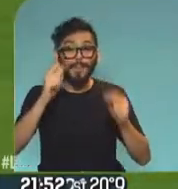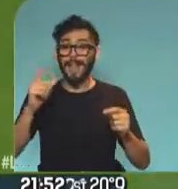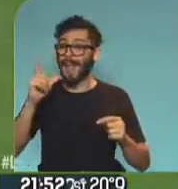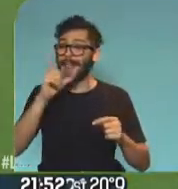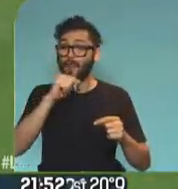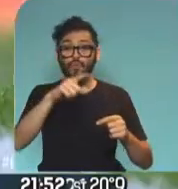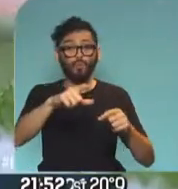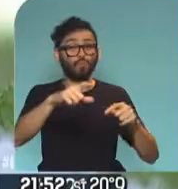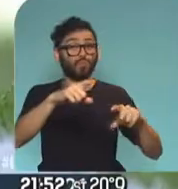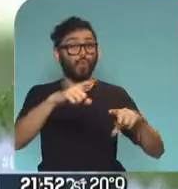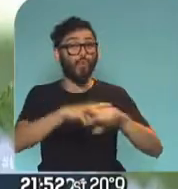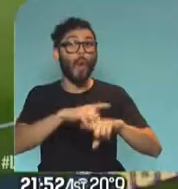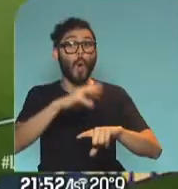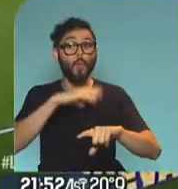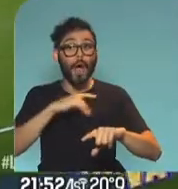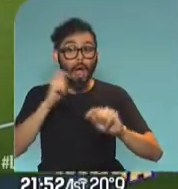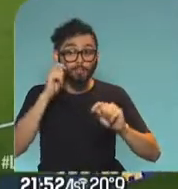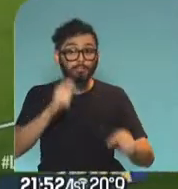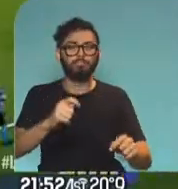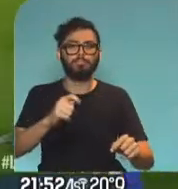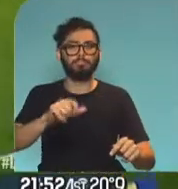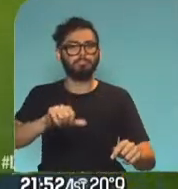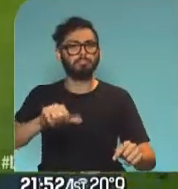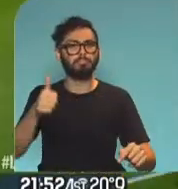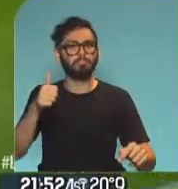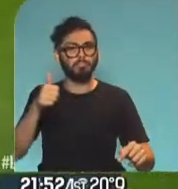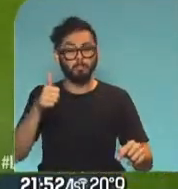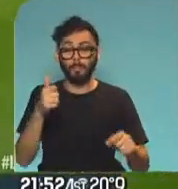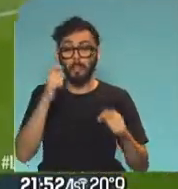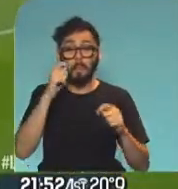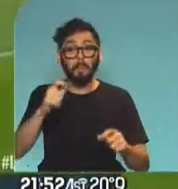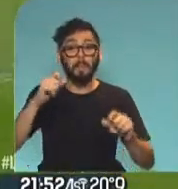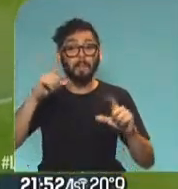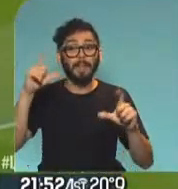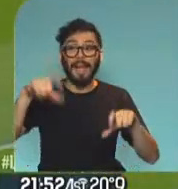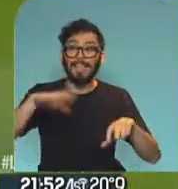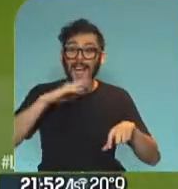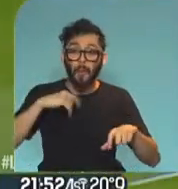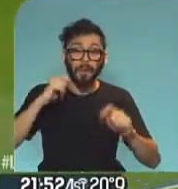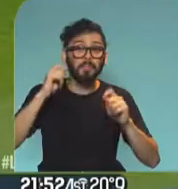Lanús frente a Boca. Otro visitante que sorprende en la Bombonera,